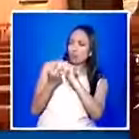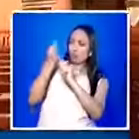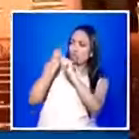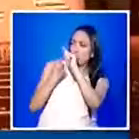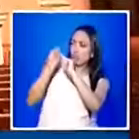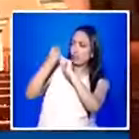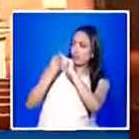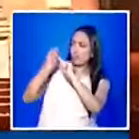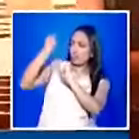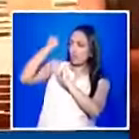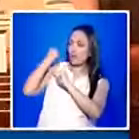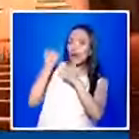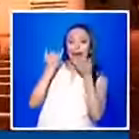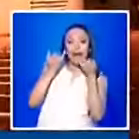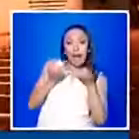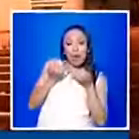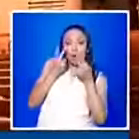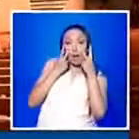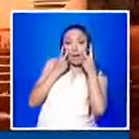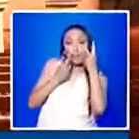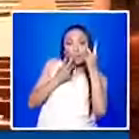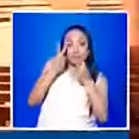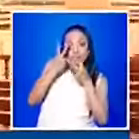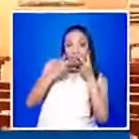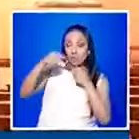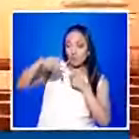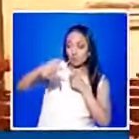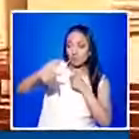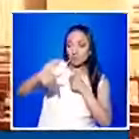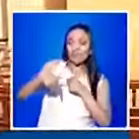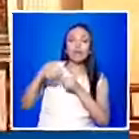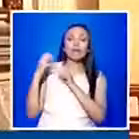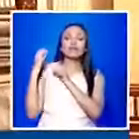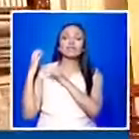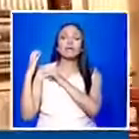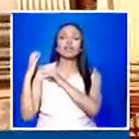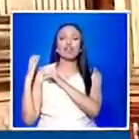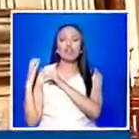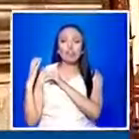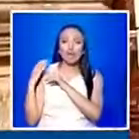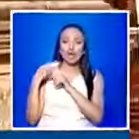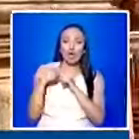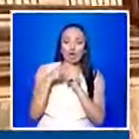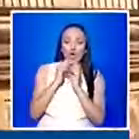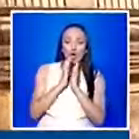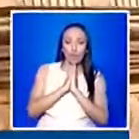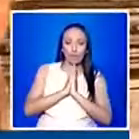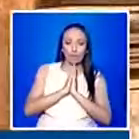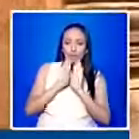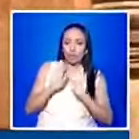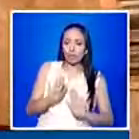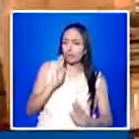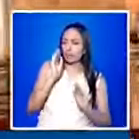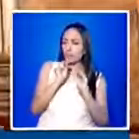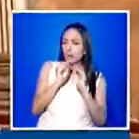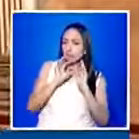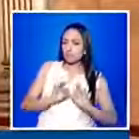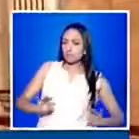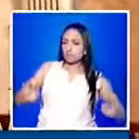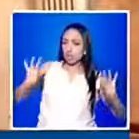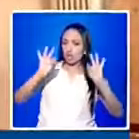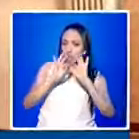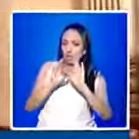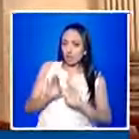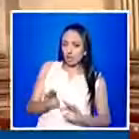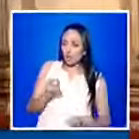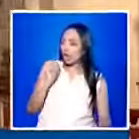vamos a visitar en la noche el convento de Santo Domingo de Guzmán, una de las joyas arquitectónicas quiteñas más importantes de la ciudad. Recordemos